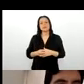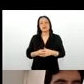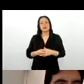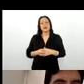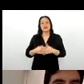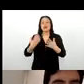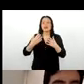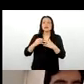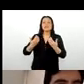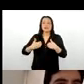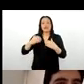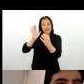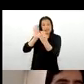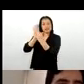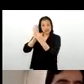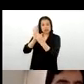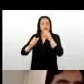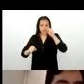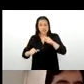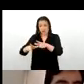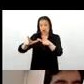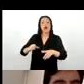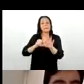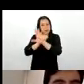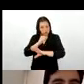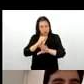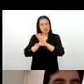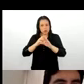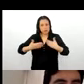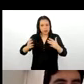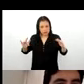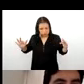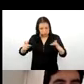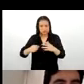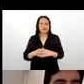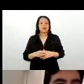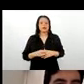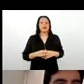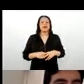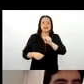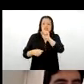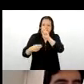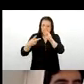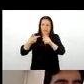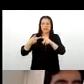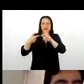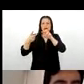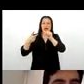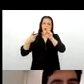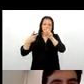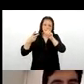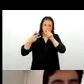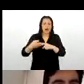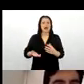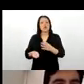bioseguro, este sello. Tenemos la Reserva Nacional Pacaya-Samiria, la Reserva Nacional de Paguayo, en